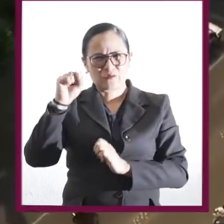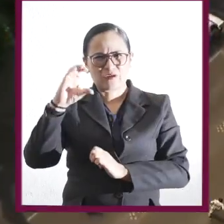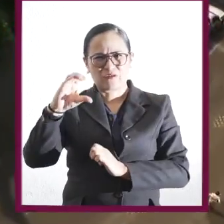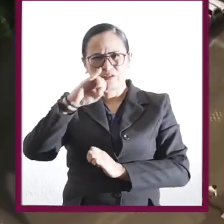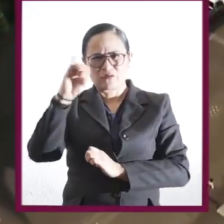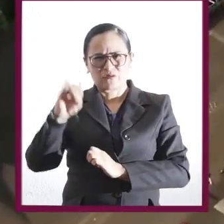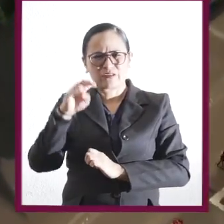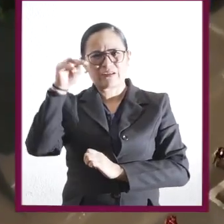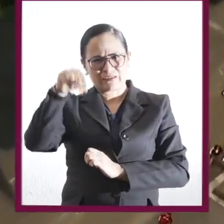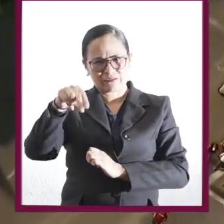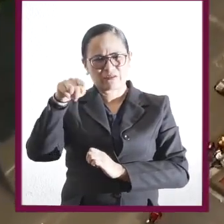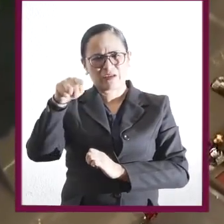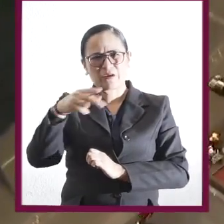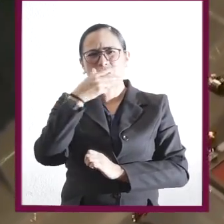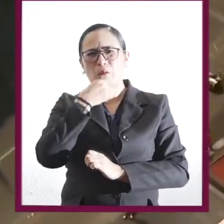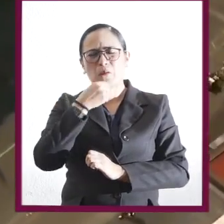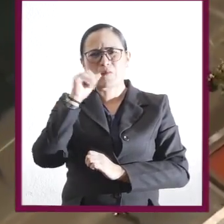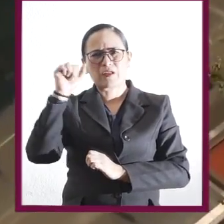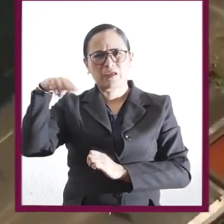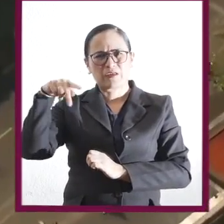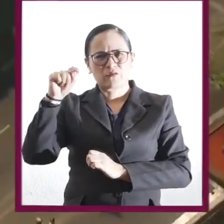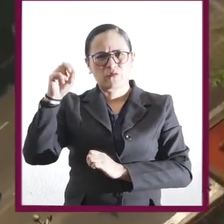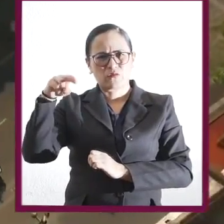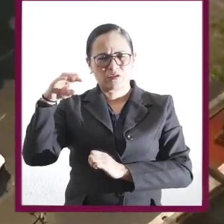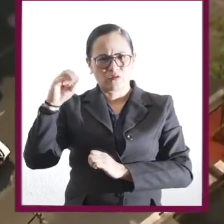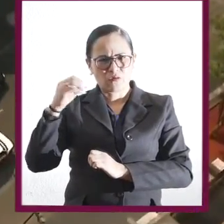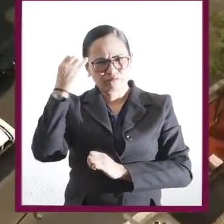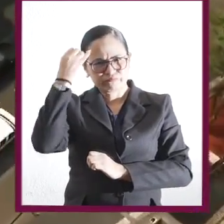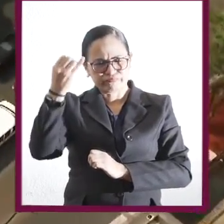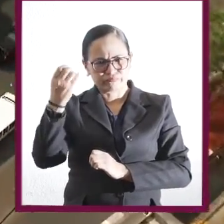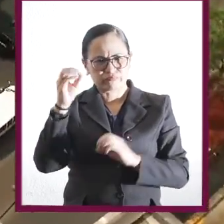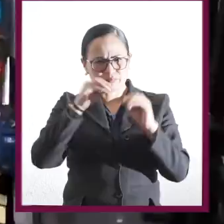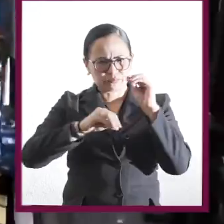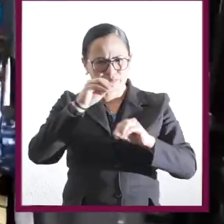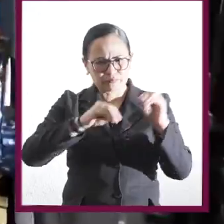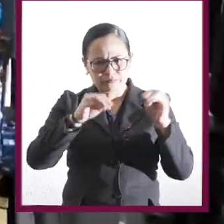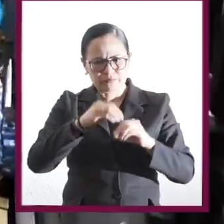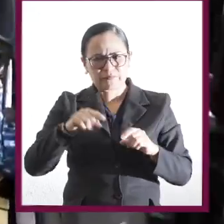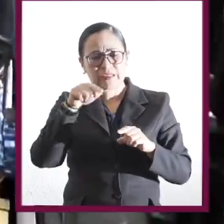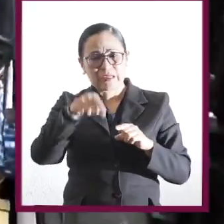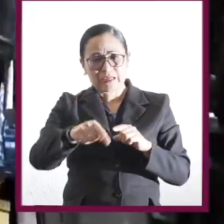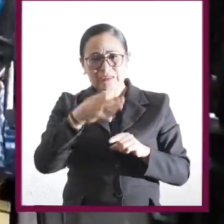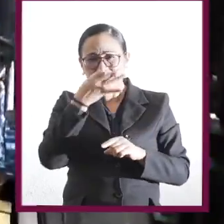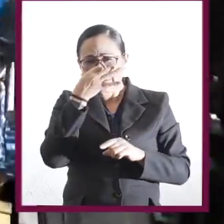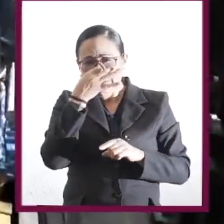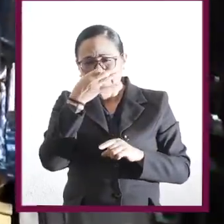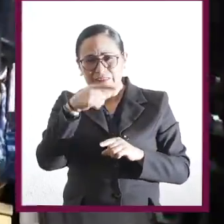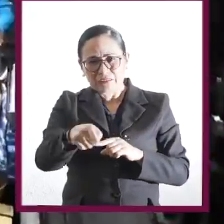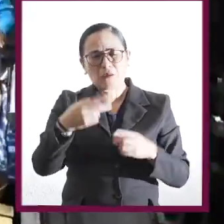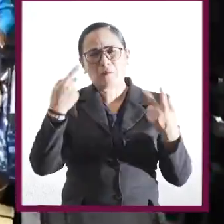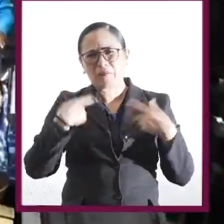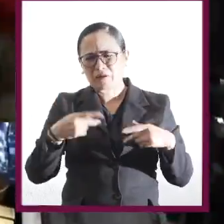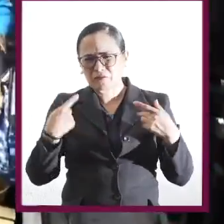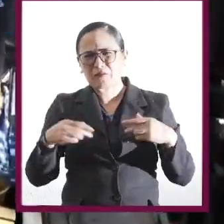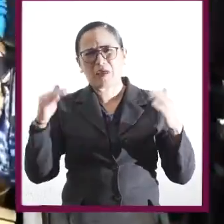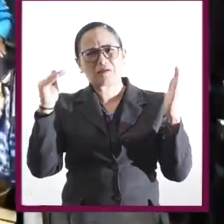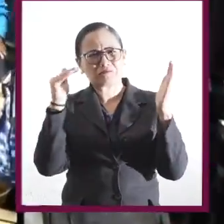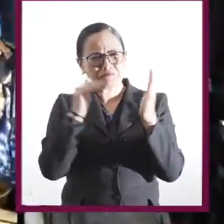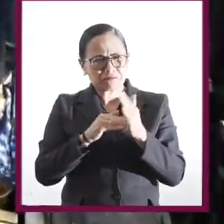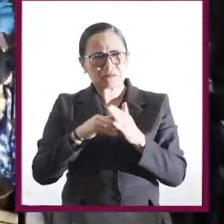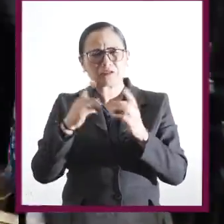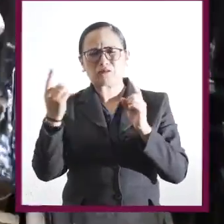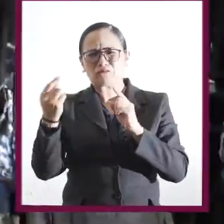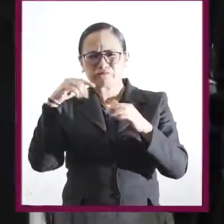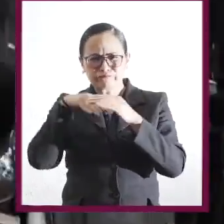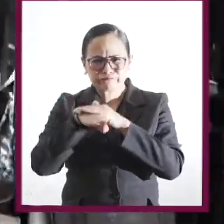Nación, edificio planeado por el arquitecto Antonio Muñoz. A las puertas de este recinto, miles de personas